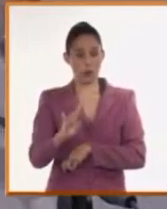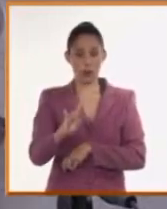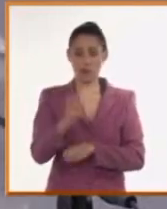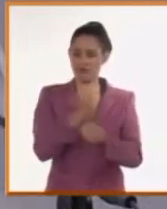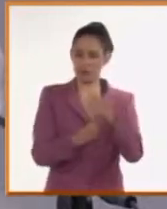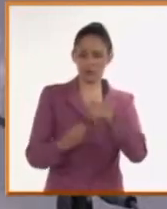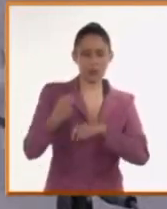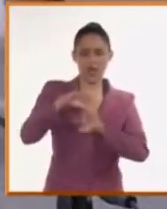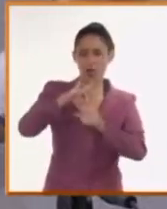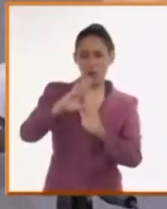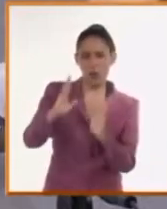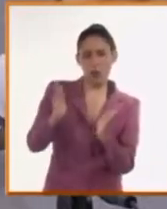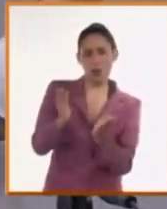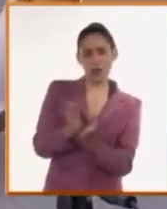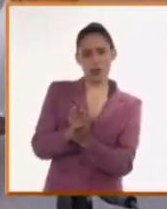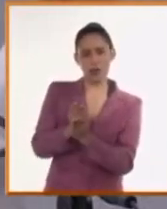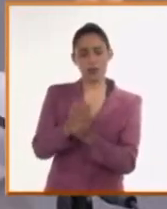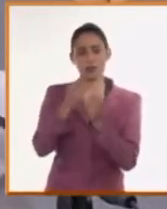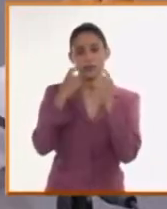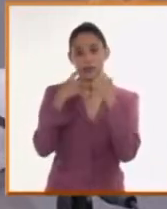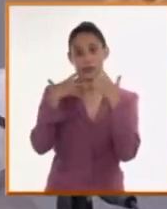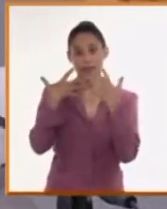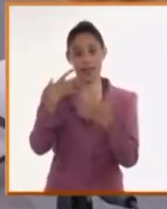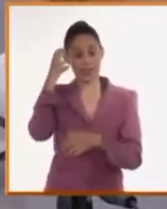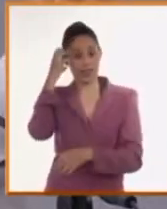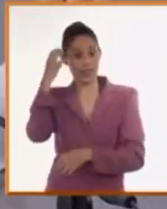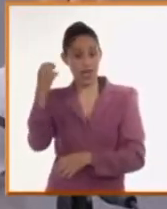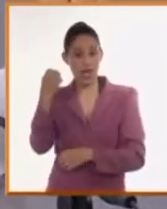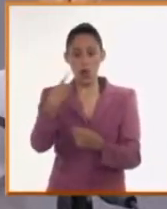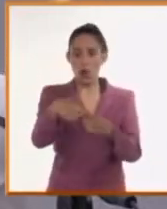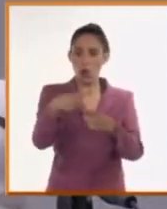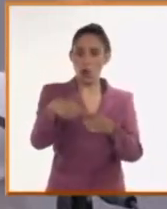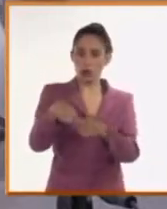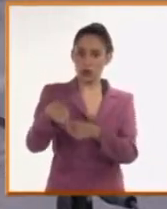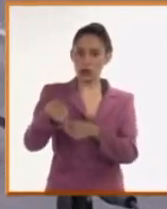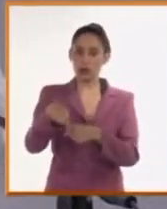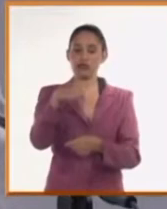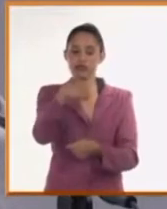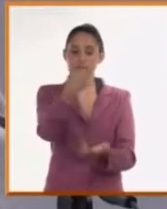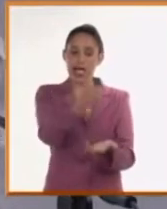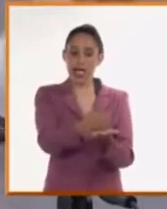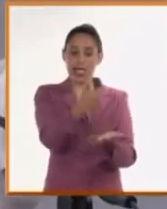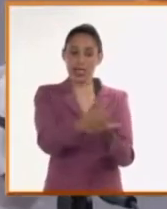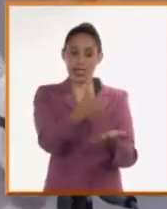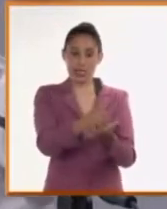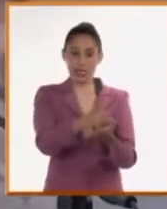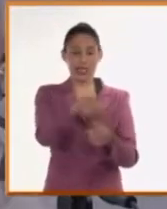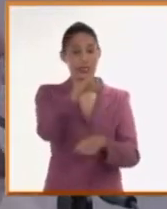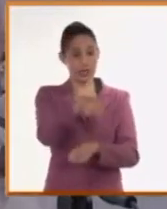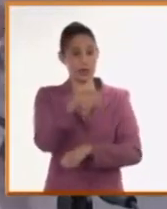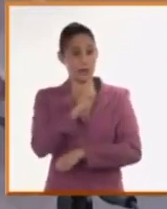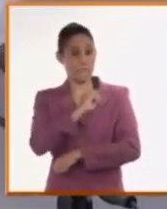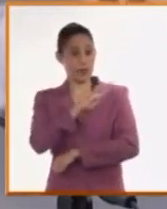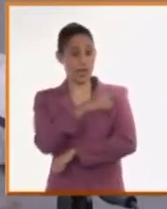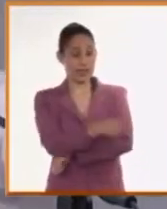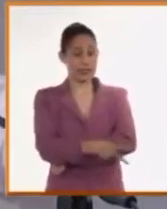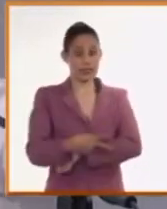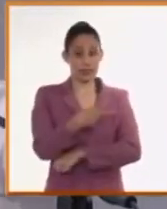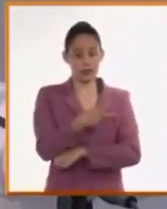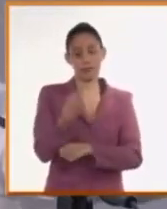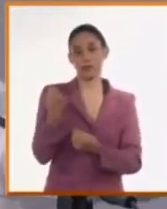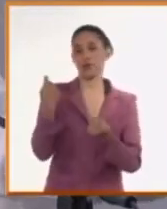universal y democrático a territorio palestino desde la